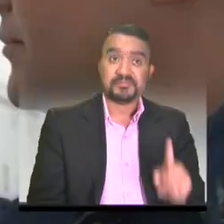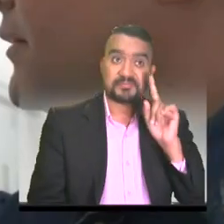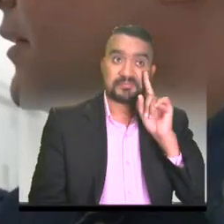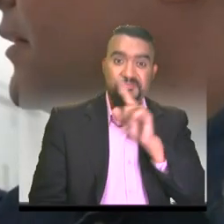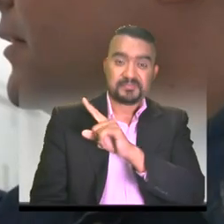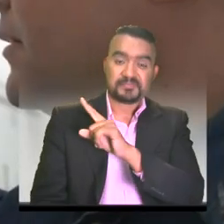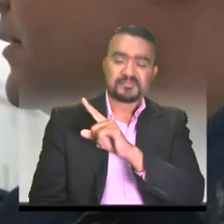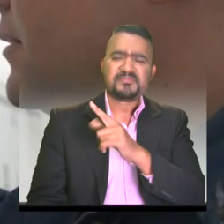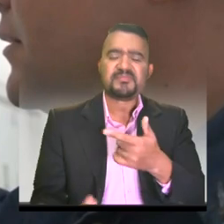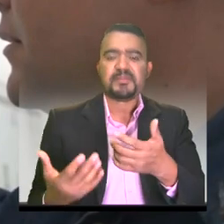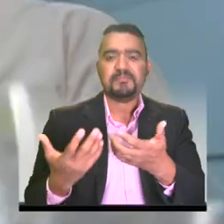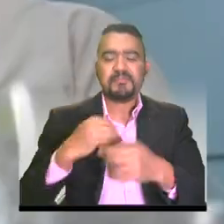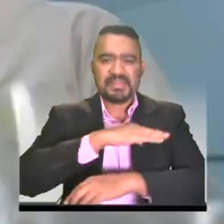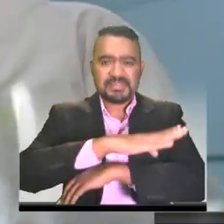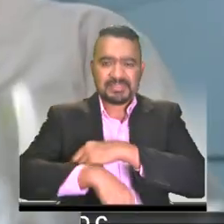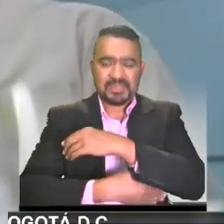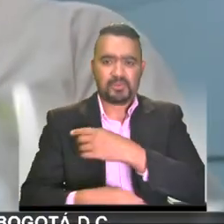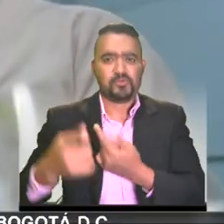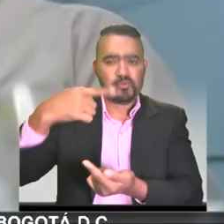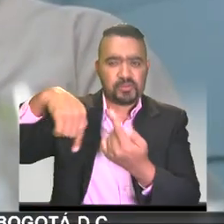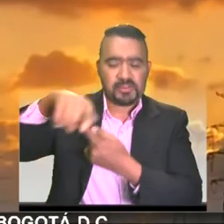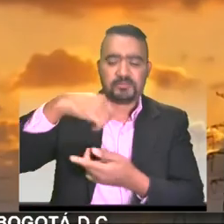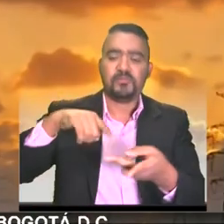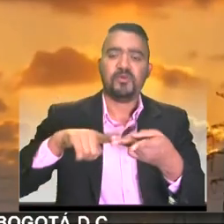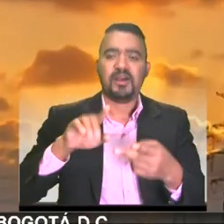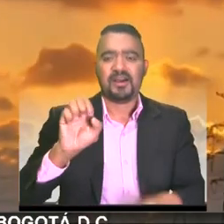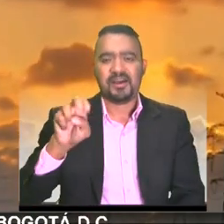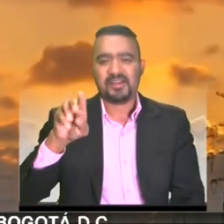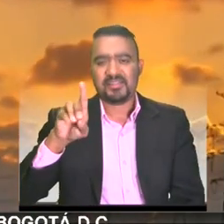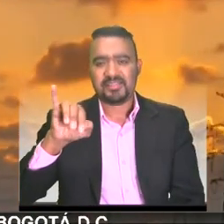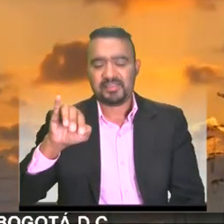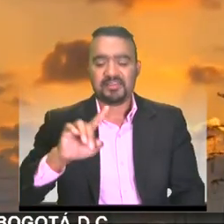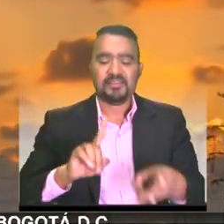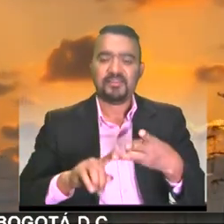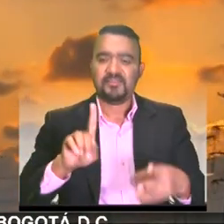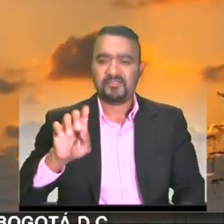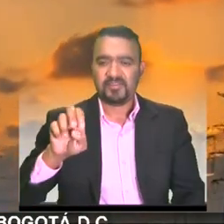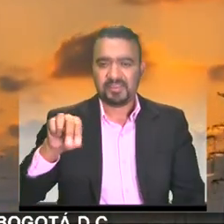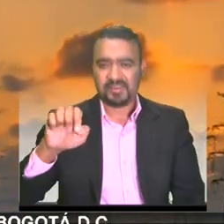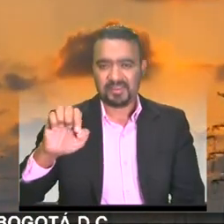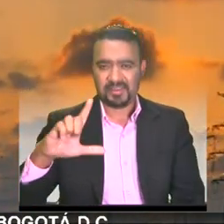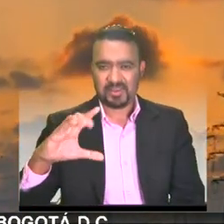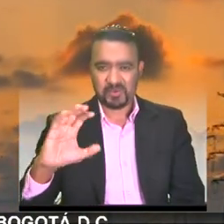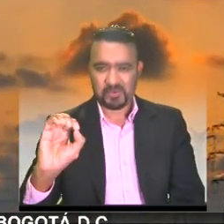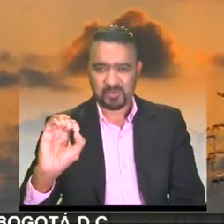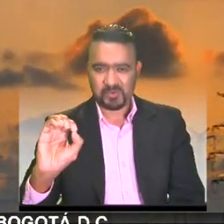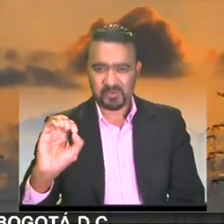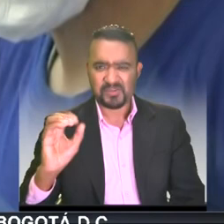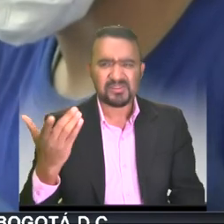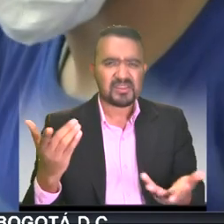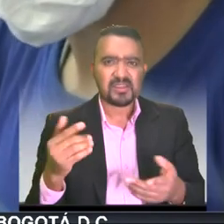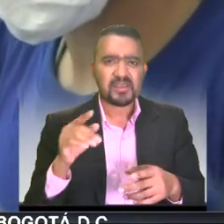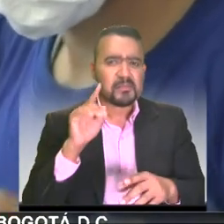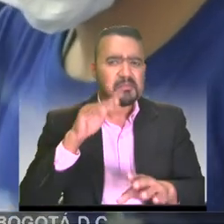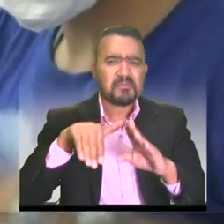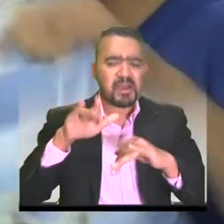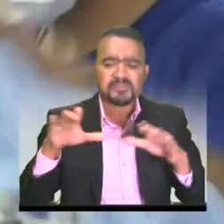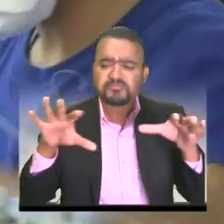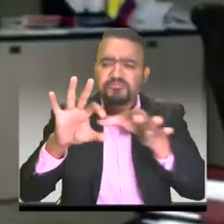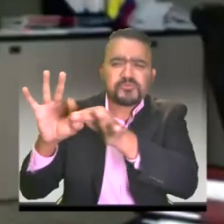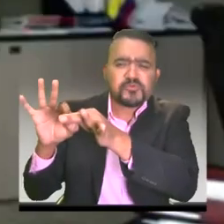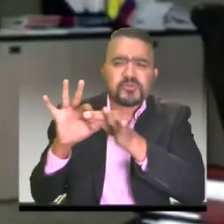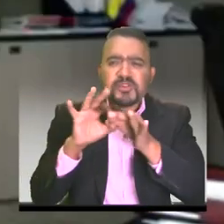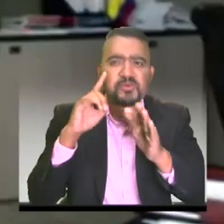turismo colombia productiva la andi y fenalco crearon el sello cómpralo nuestro sello que